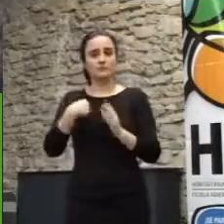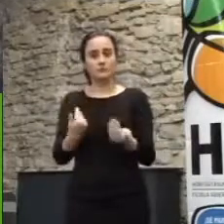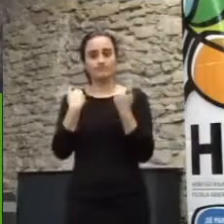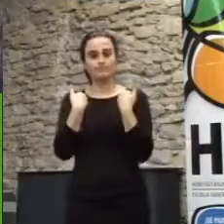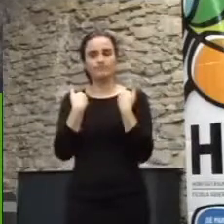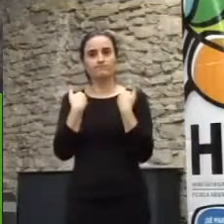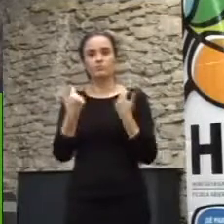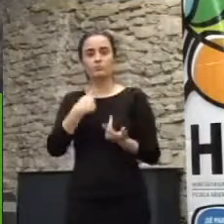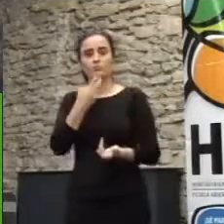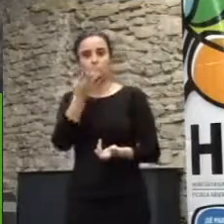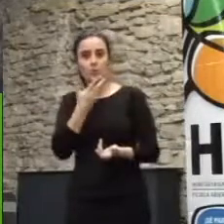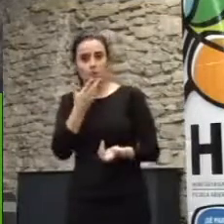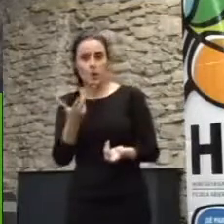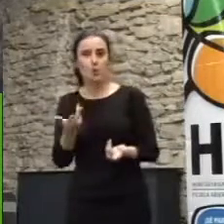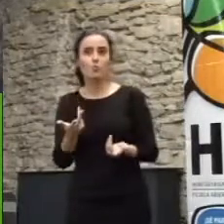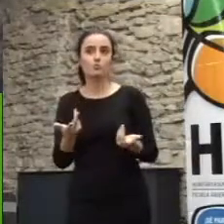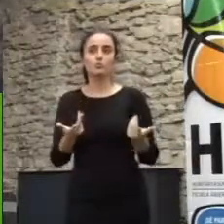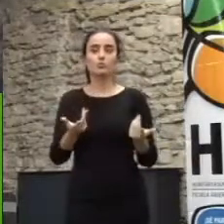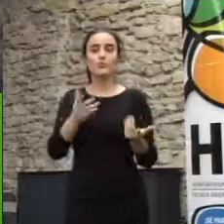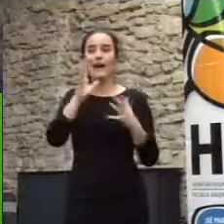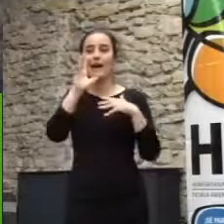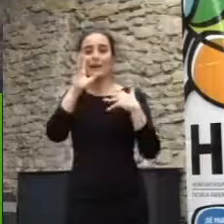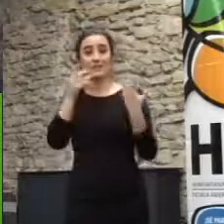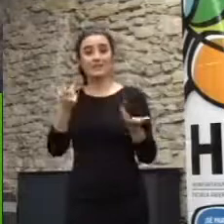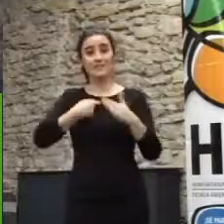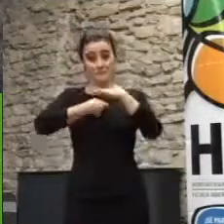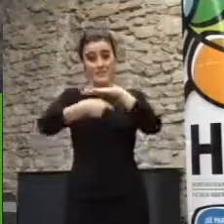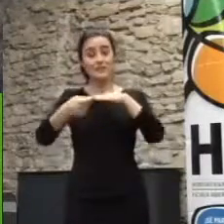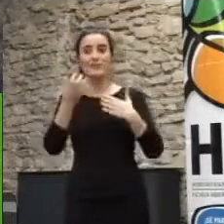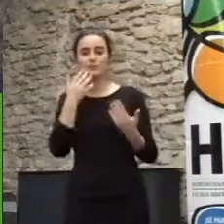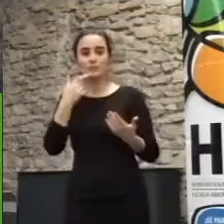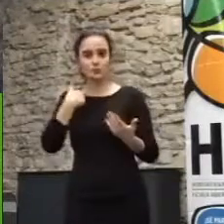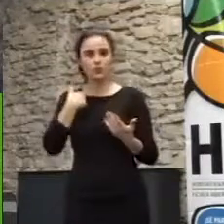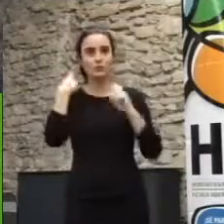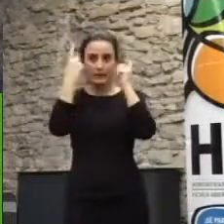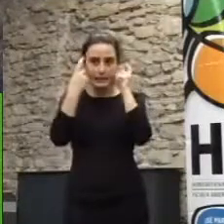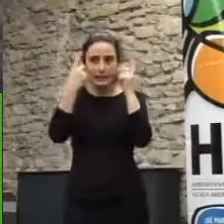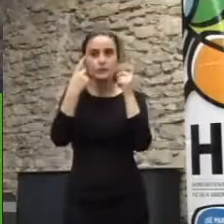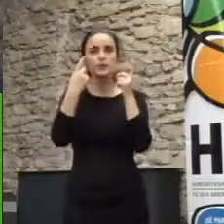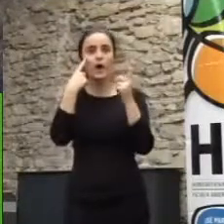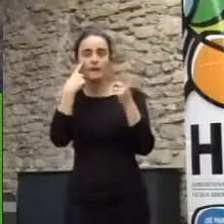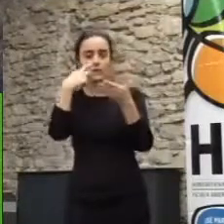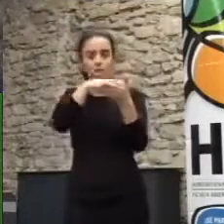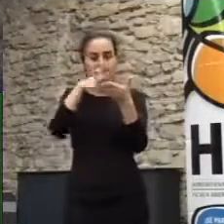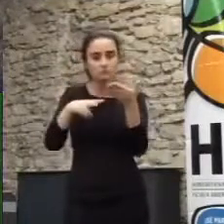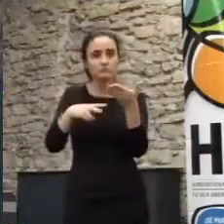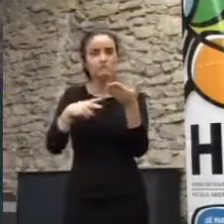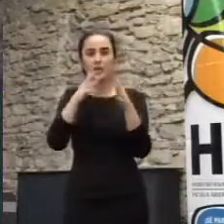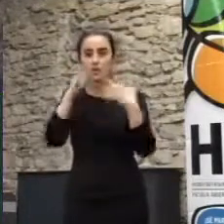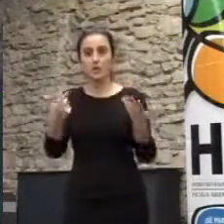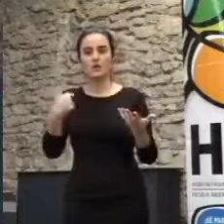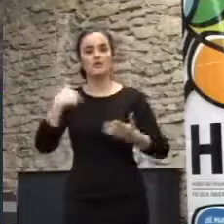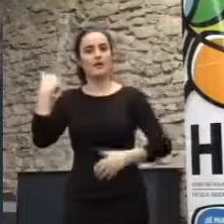pues conozco la actualidad municipal de Vitoria, intento seguirla, ya le he seguido muchos años, me he